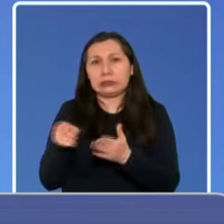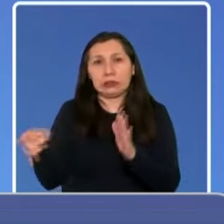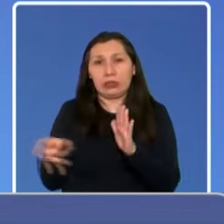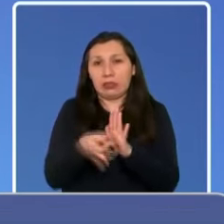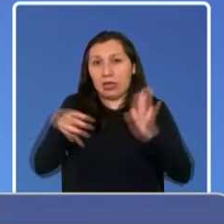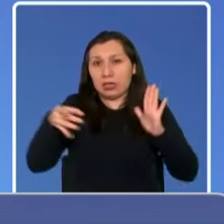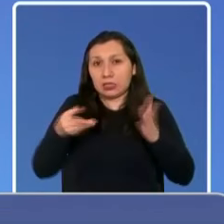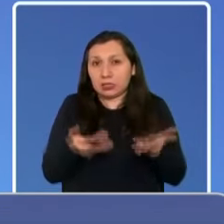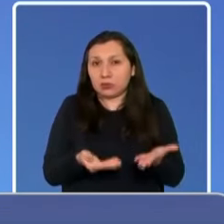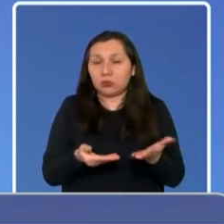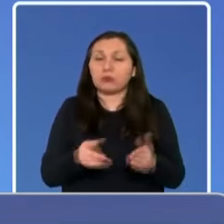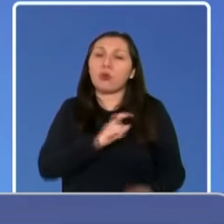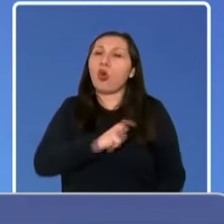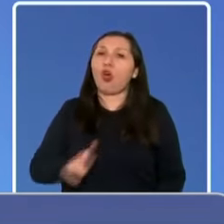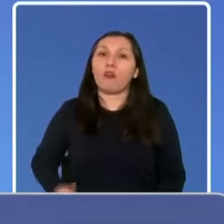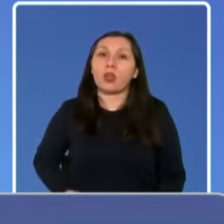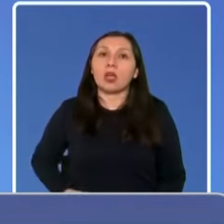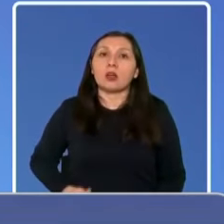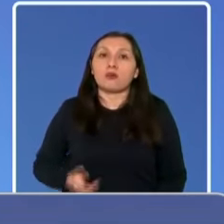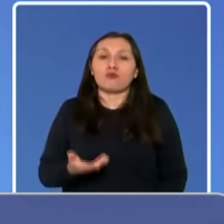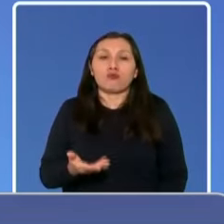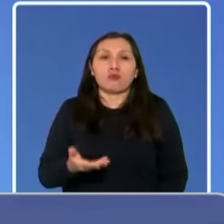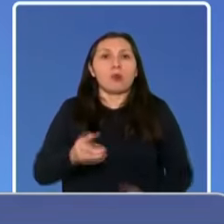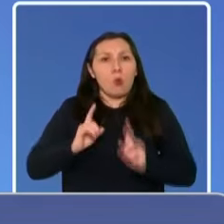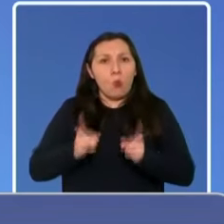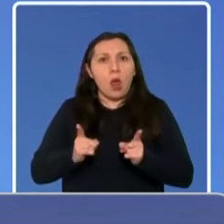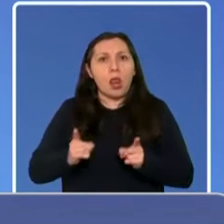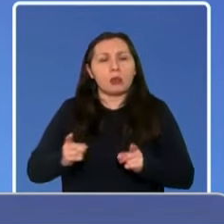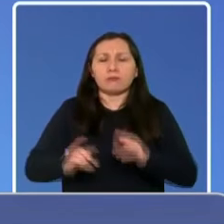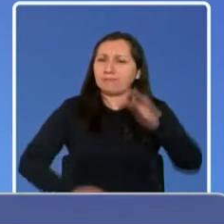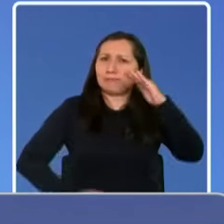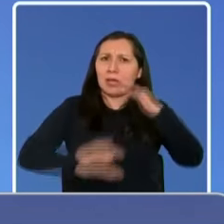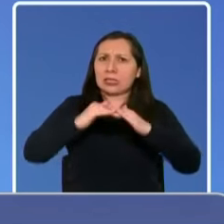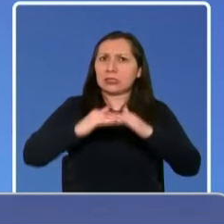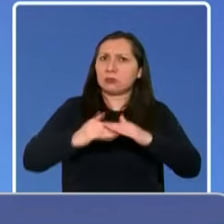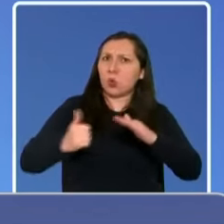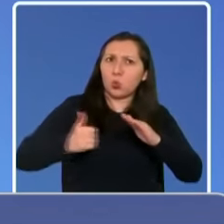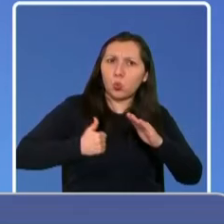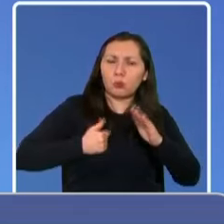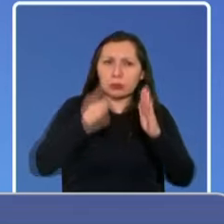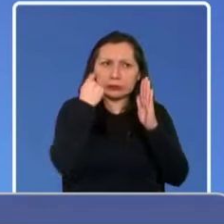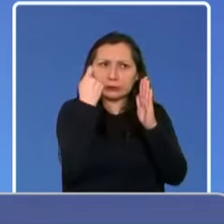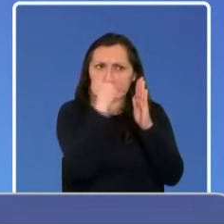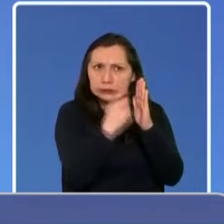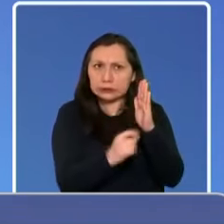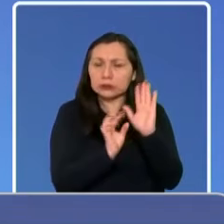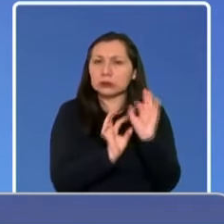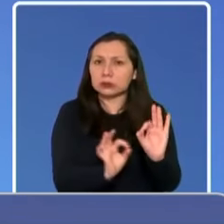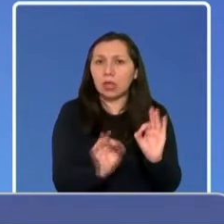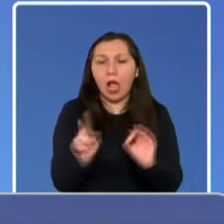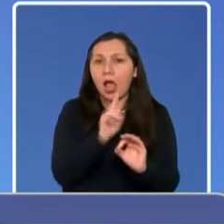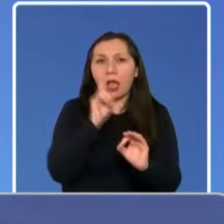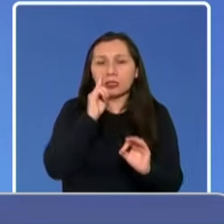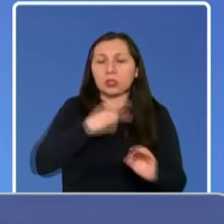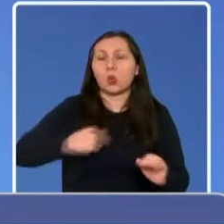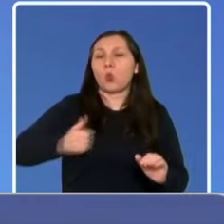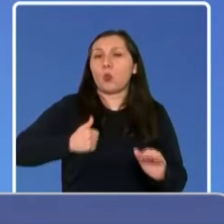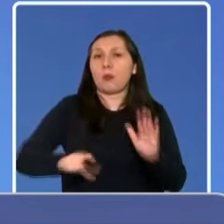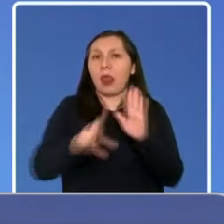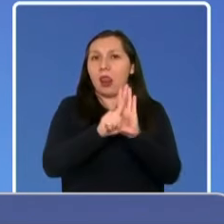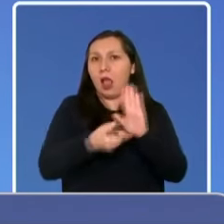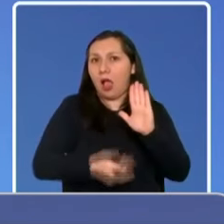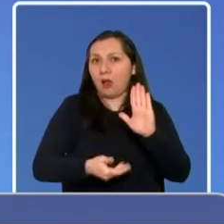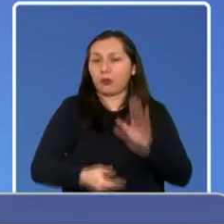delitos, el gobierno no solamente ha actuado con sus máximos estándares, sino que es lo que corresponde a nuestra legislación